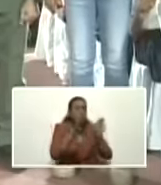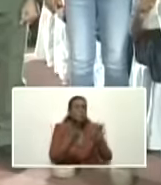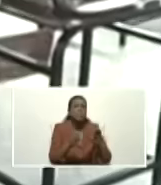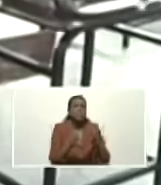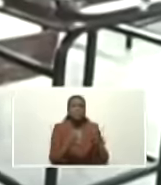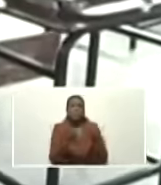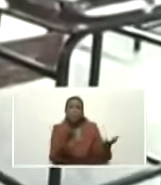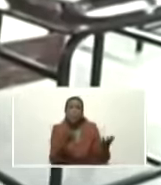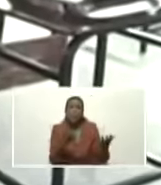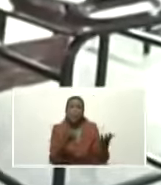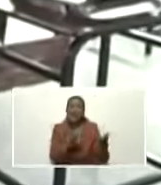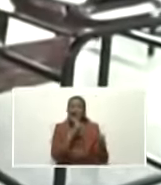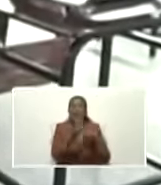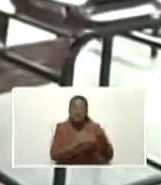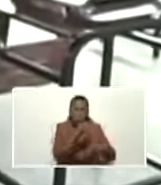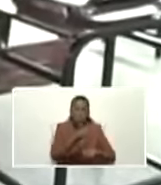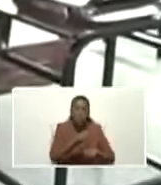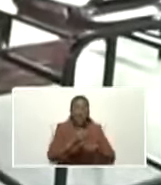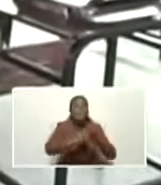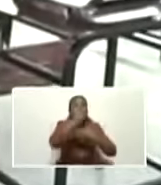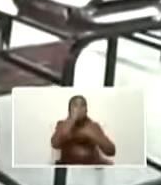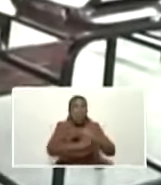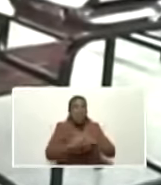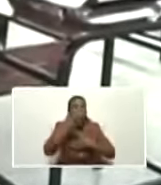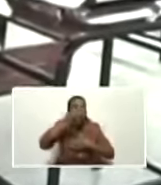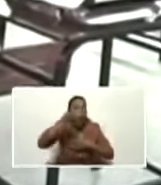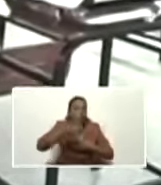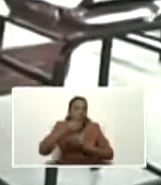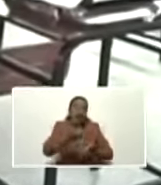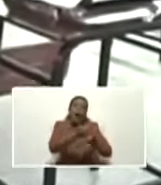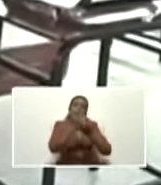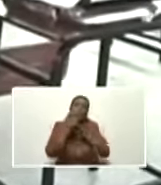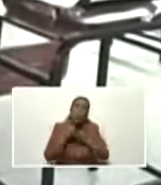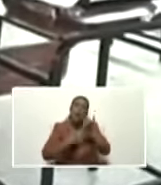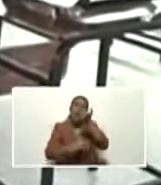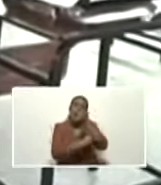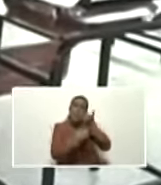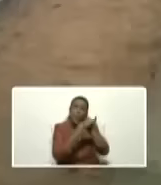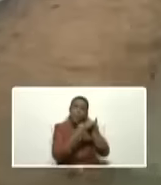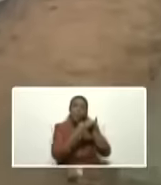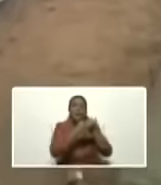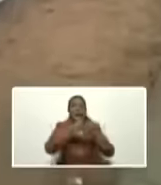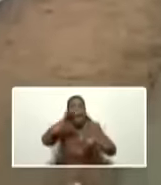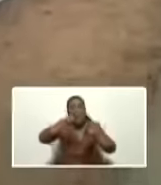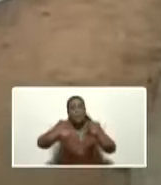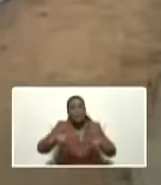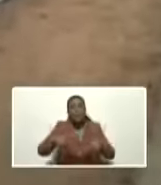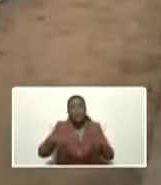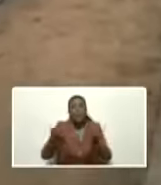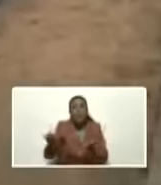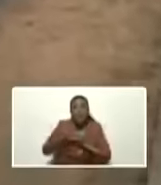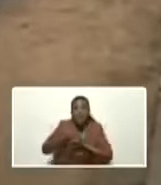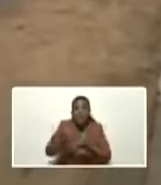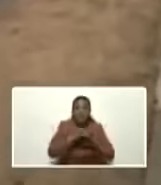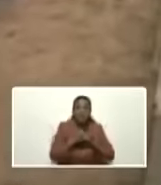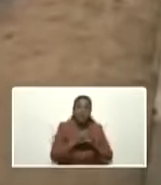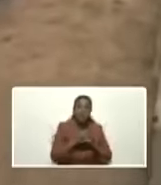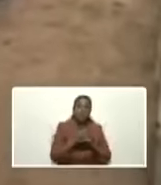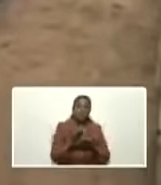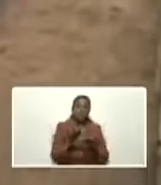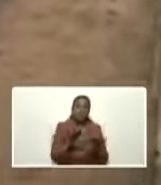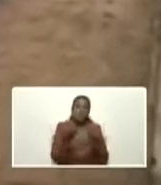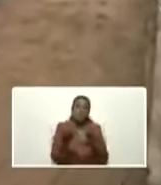a ¿cómo que se realizar estos proyectos y ayudarnos en apoyo a todos los beneficios que le dieron a